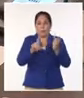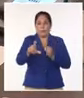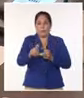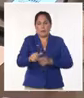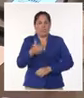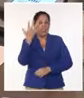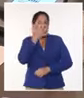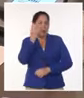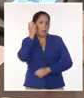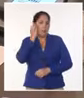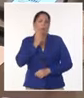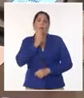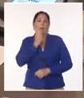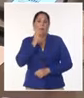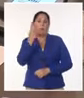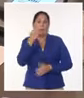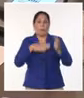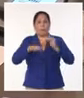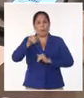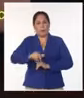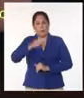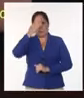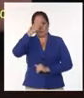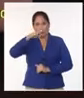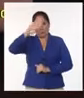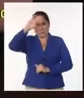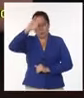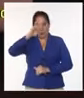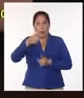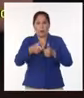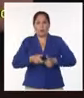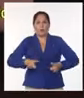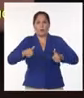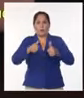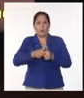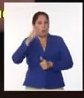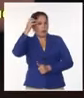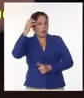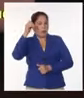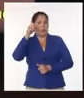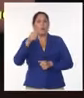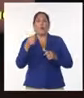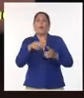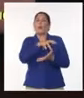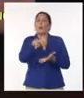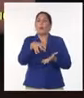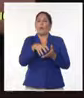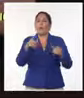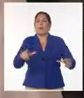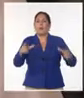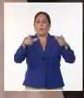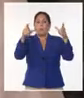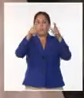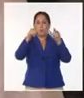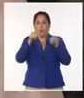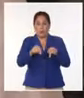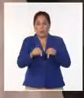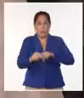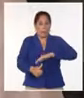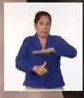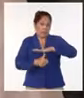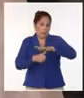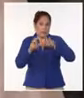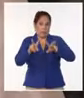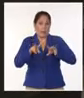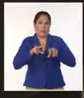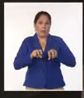Manuel Marrero Cruz, primer ministro cubano, en la sesión del Consejo de Estado celebrada en el Capitolio Nacional y encabezada por su presidente, Esteban